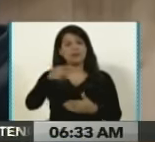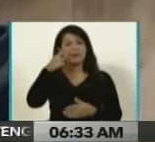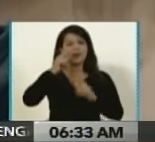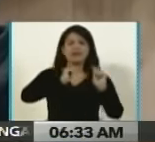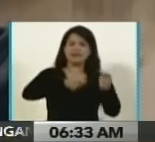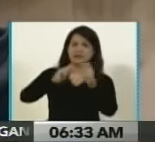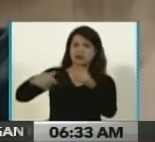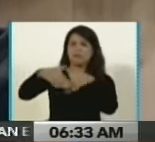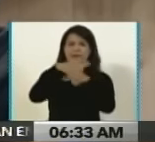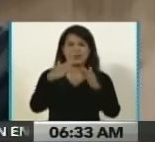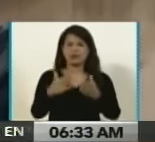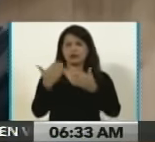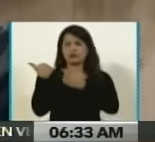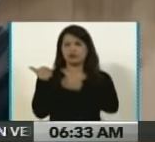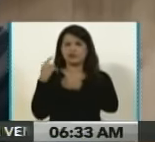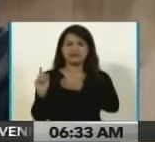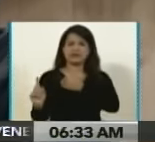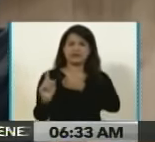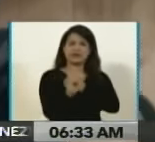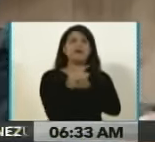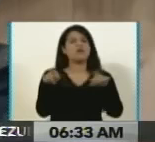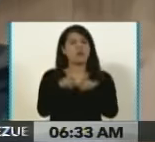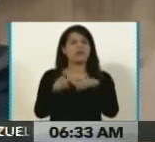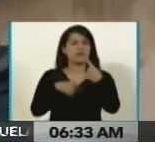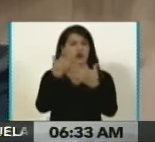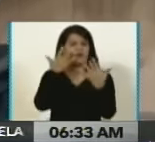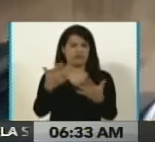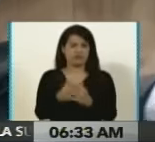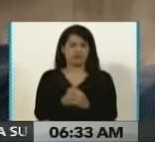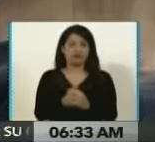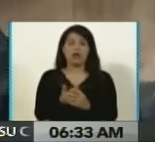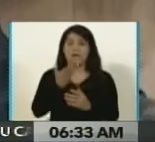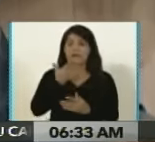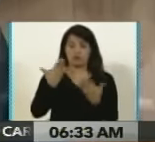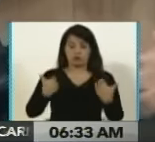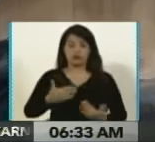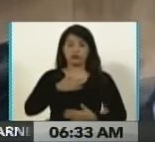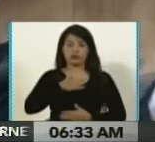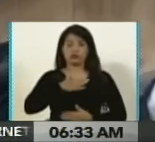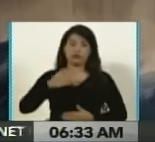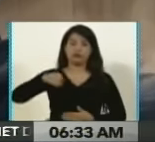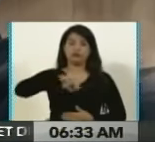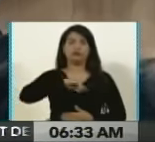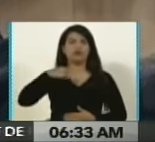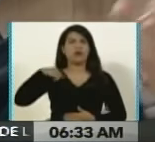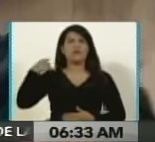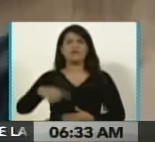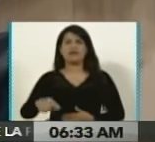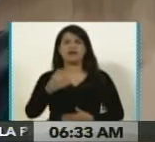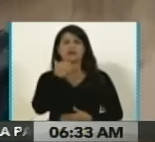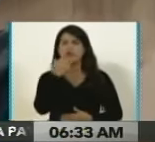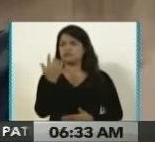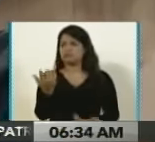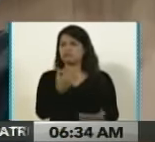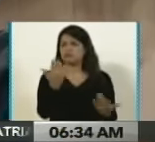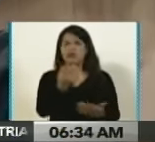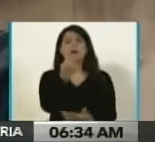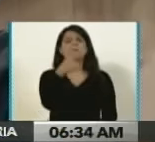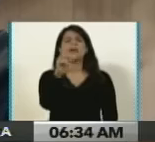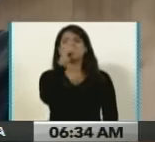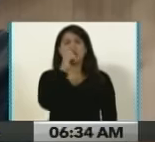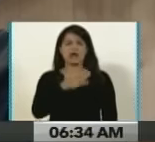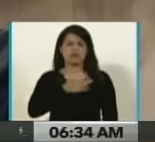de los ministros. Porque nosotros que yo tenía, estaba cumpliendo 20 años en esa